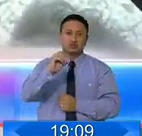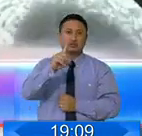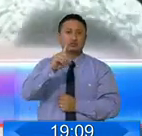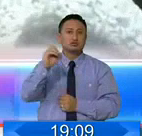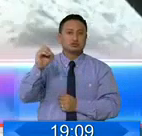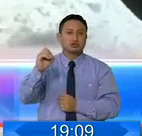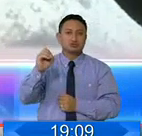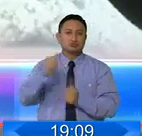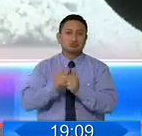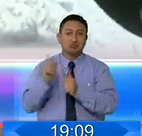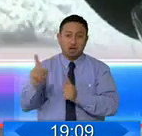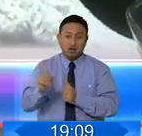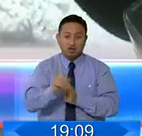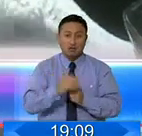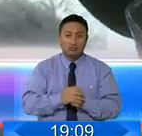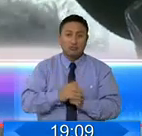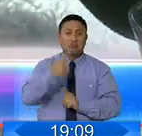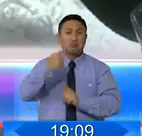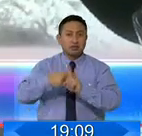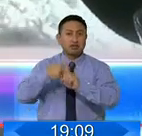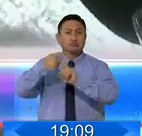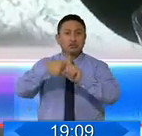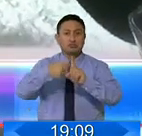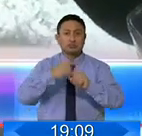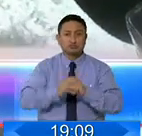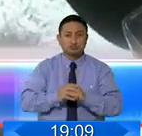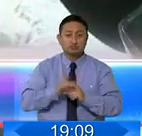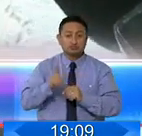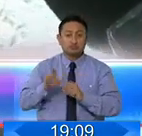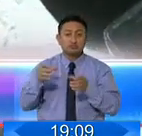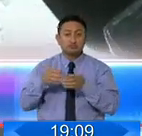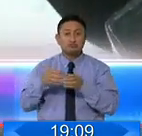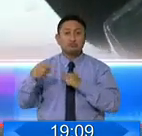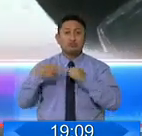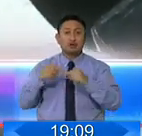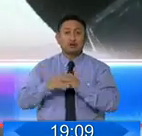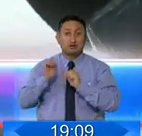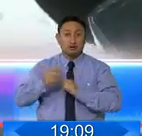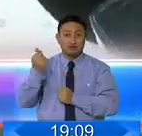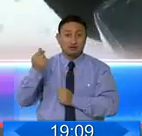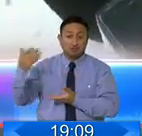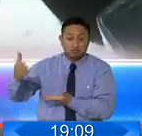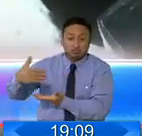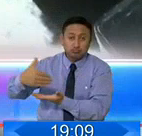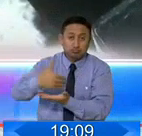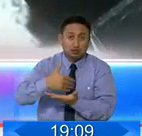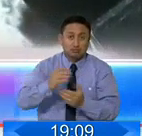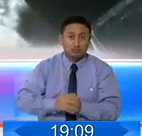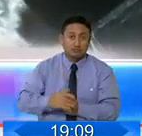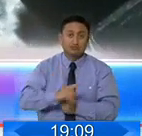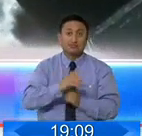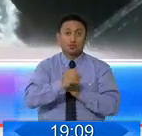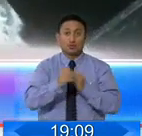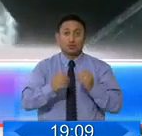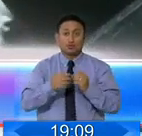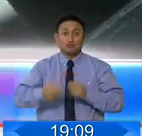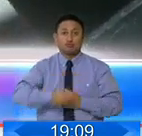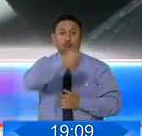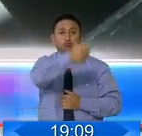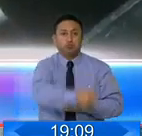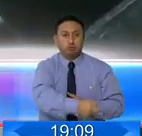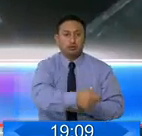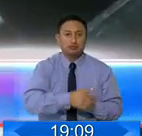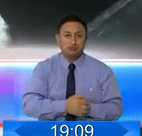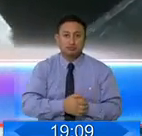$60, $100 por persona, mes a mes, y el jefe de cada área tenía que recoger este dinero e ir a entregar a la oficina donde